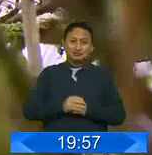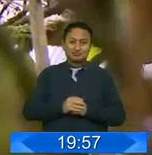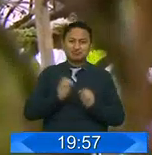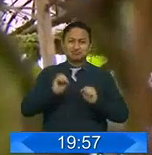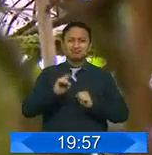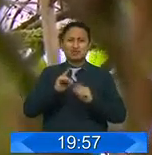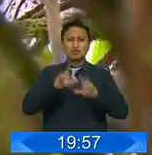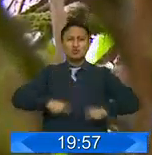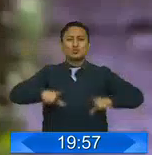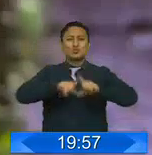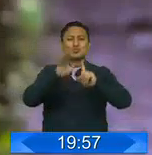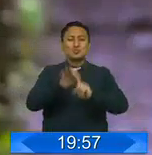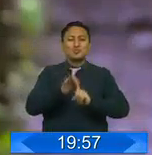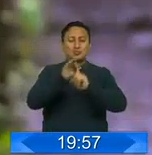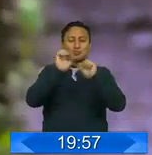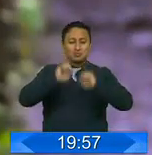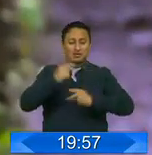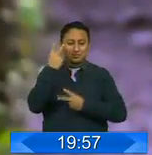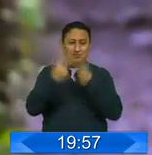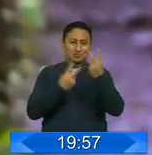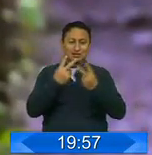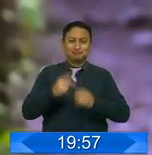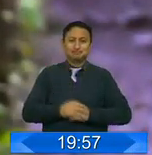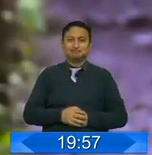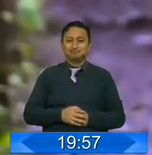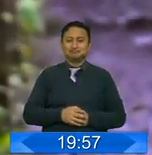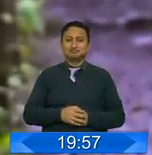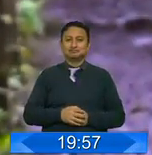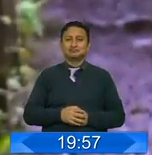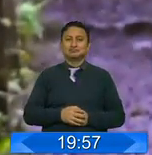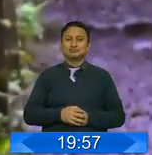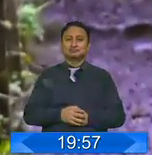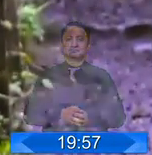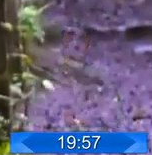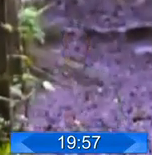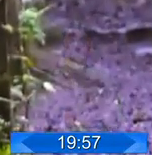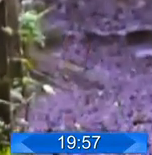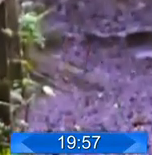lugar especial para visitar. Informó Carolina Cuenca.